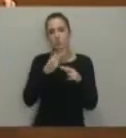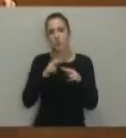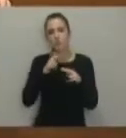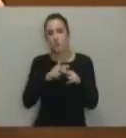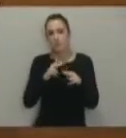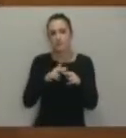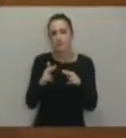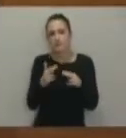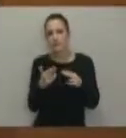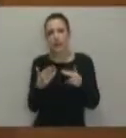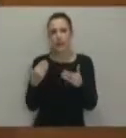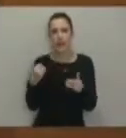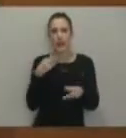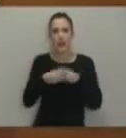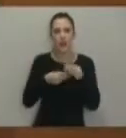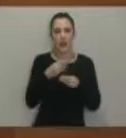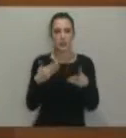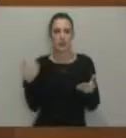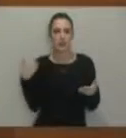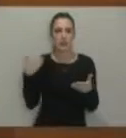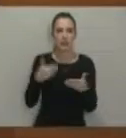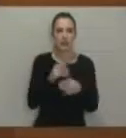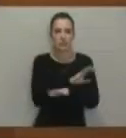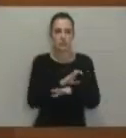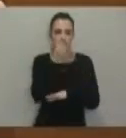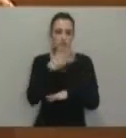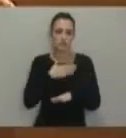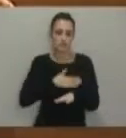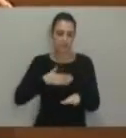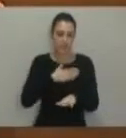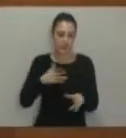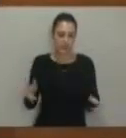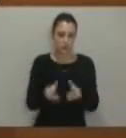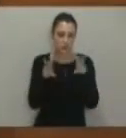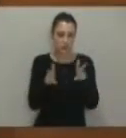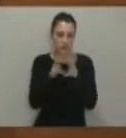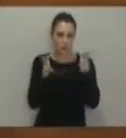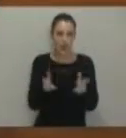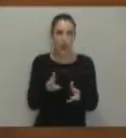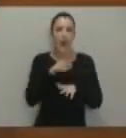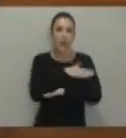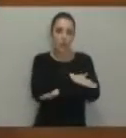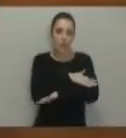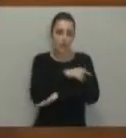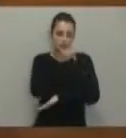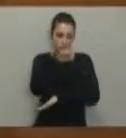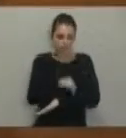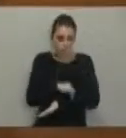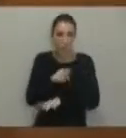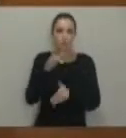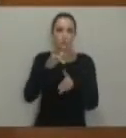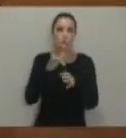la que se ha llevado a cabo desde la Consejería de Bienestar Social de este Gobierno desde el inicio mismo de la legislatura.